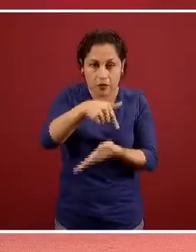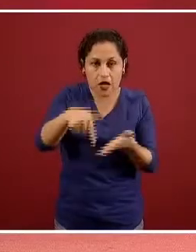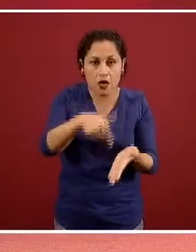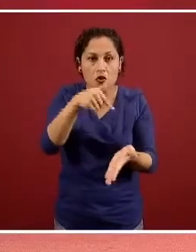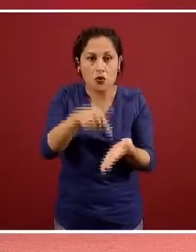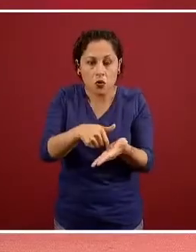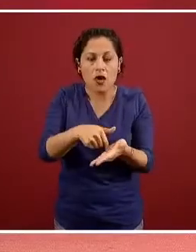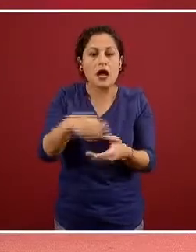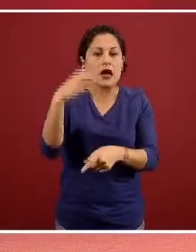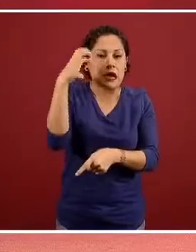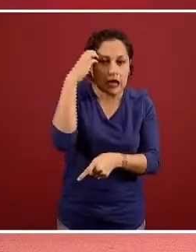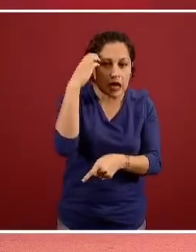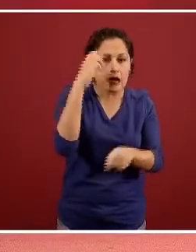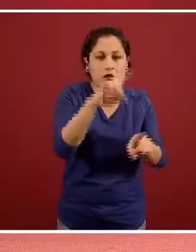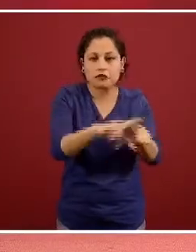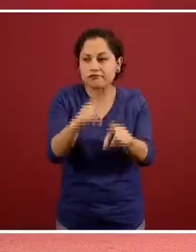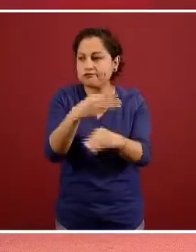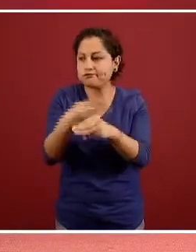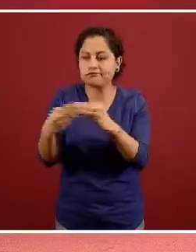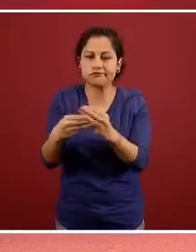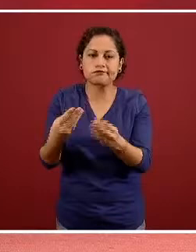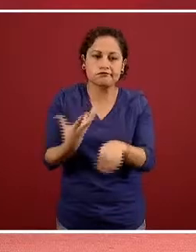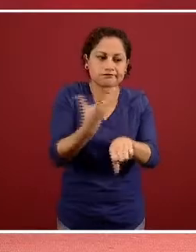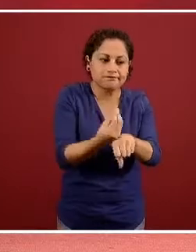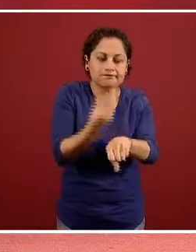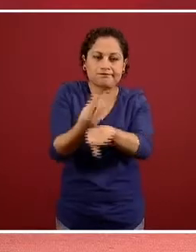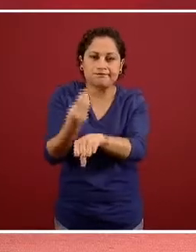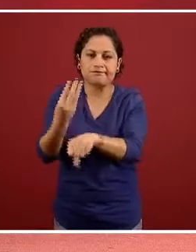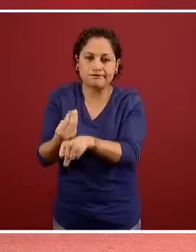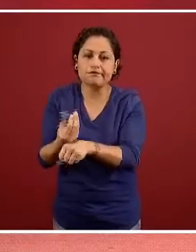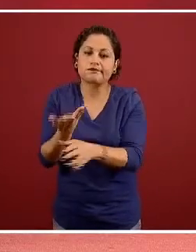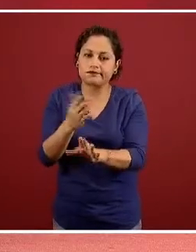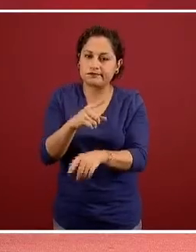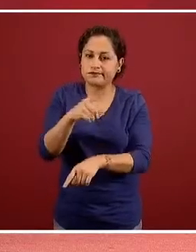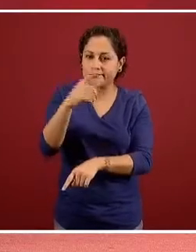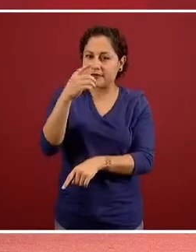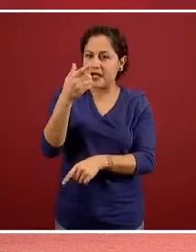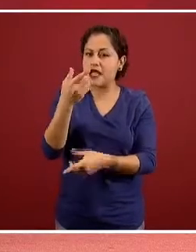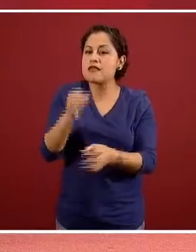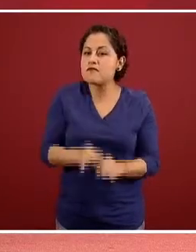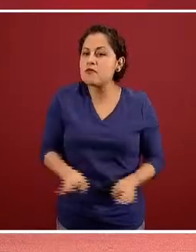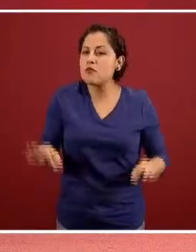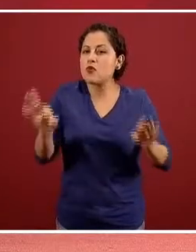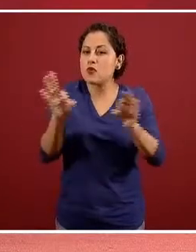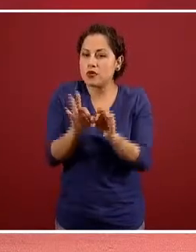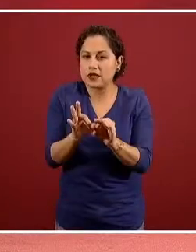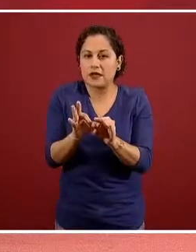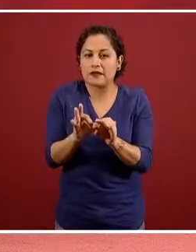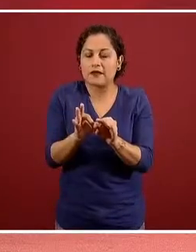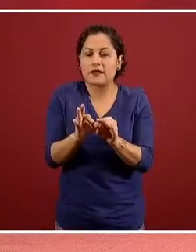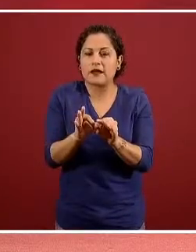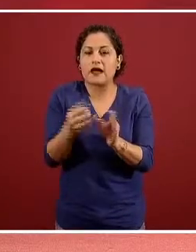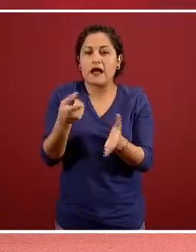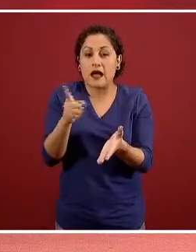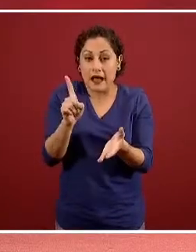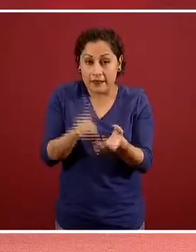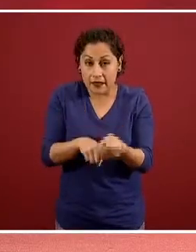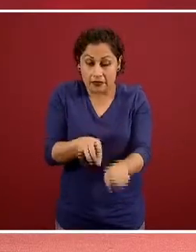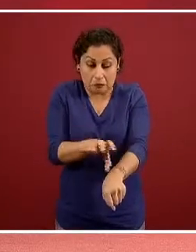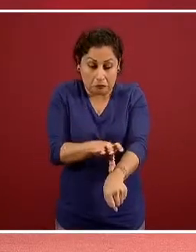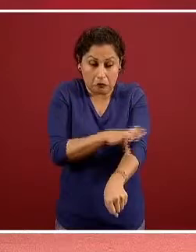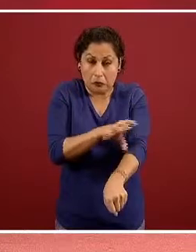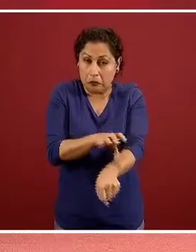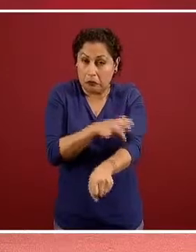lo que conlleva dentro. Es importante tener un sistema eléctrico, electrónico, con mucha